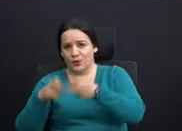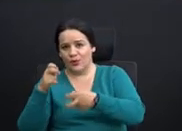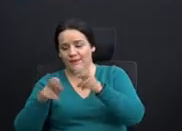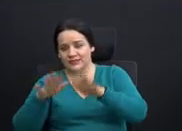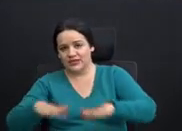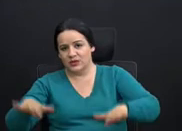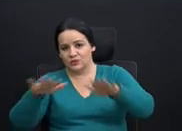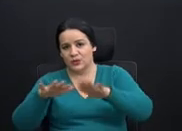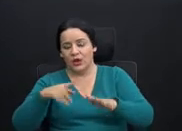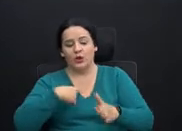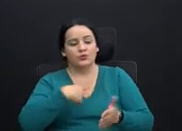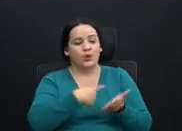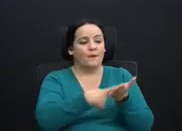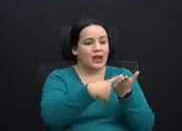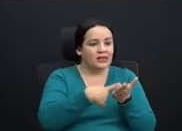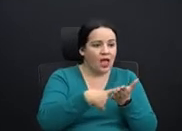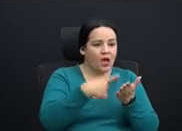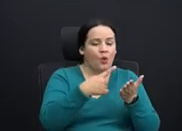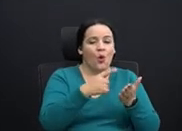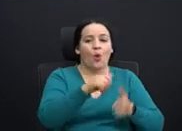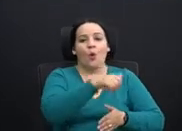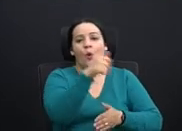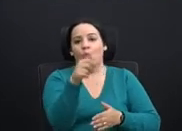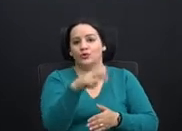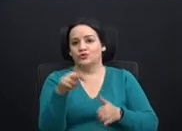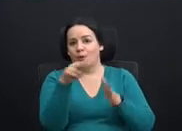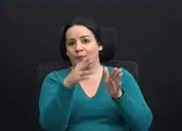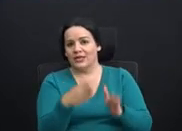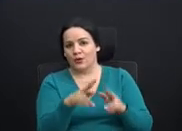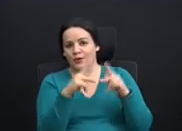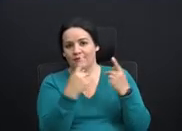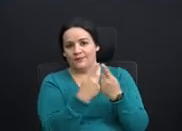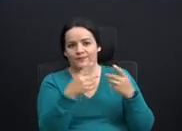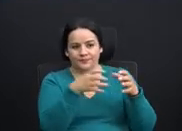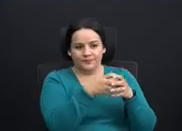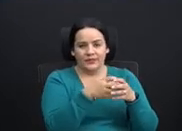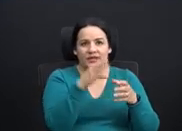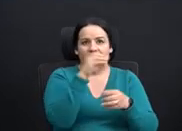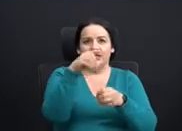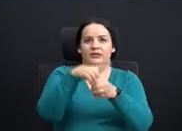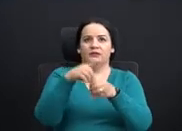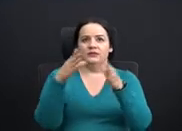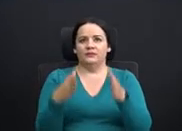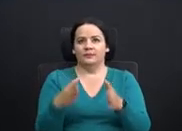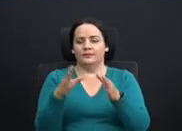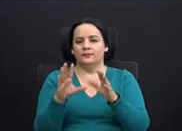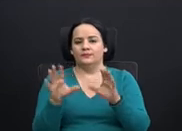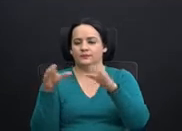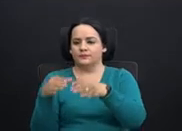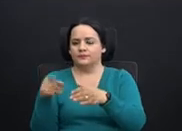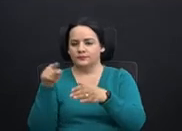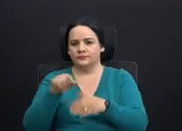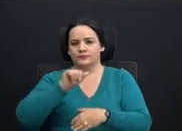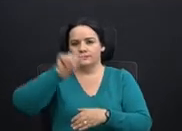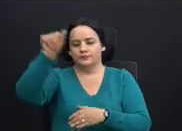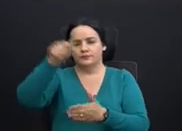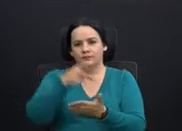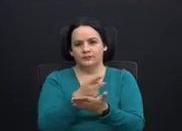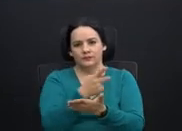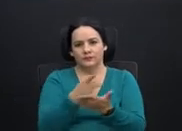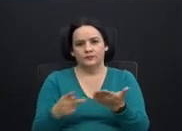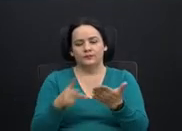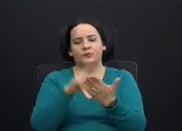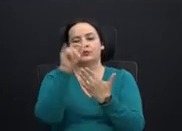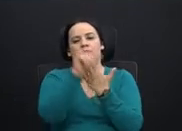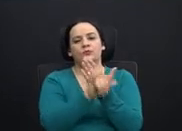junto con otros compañeros de fracción y diputados de la Comisión de Alajuela, de la provincia de Alajuela, un